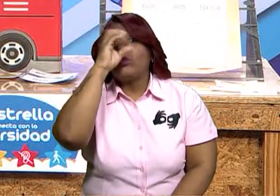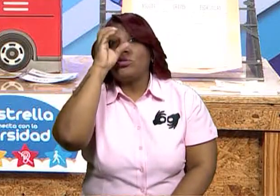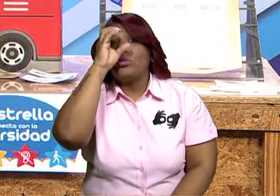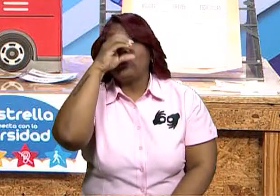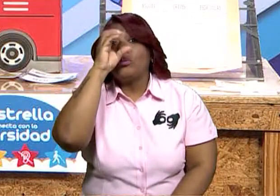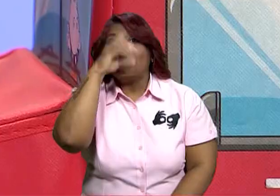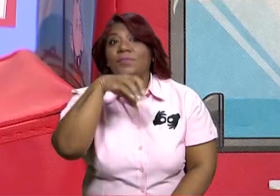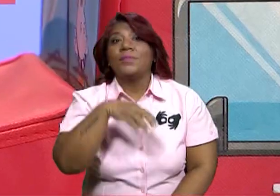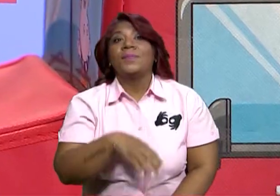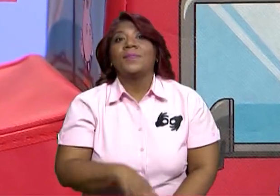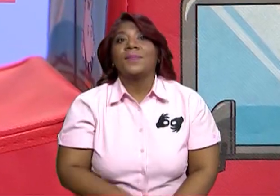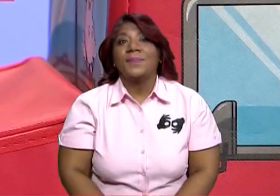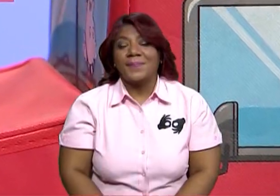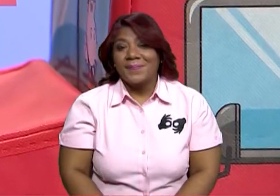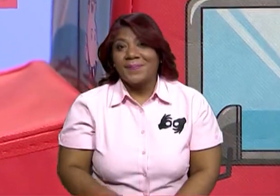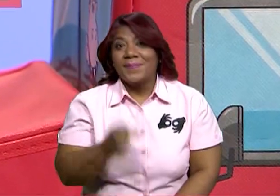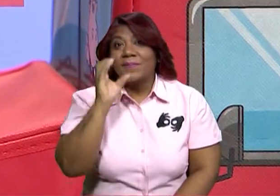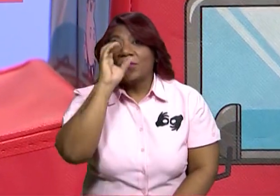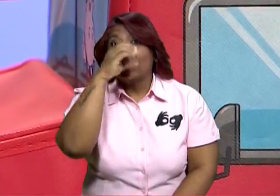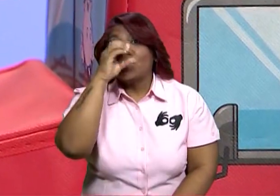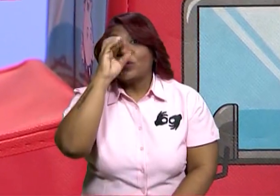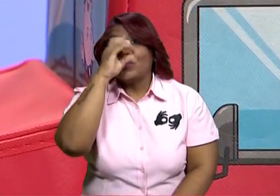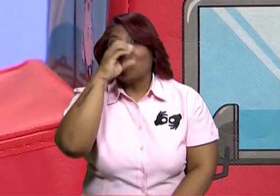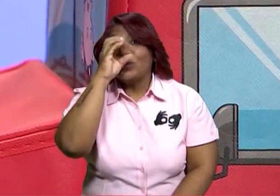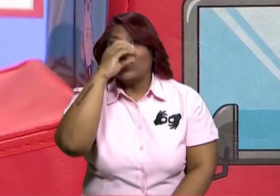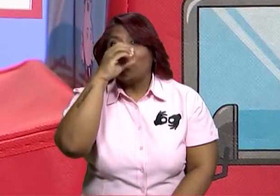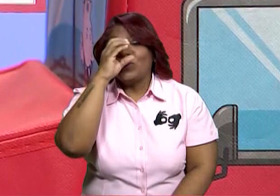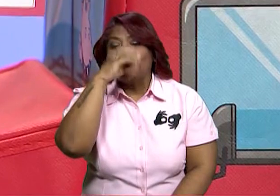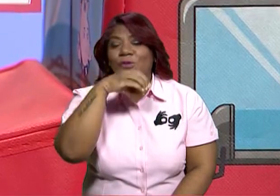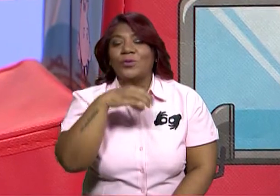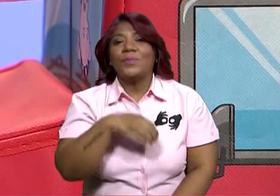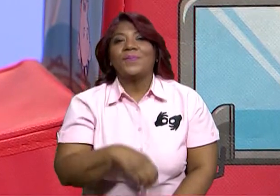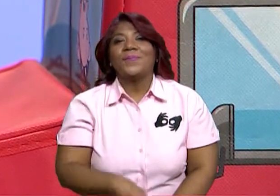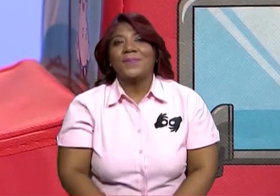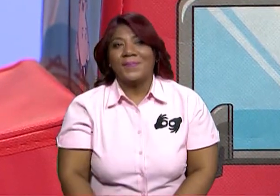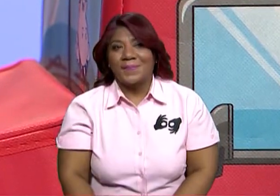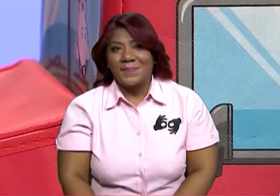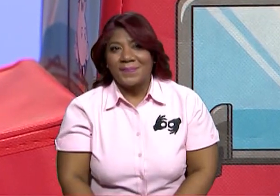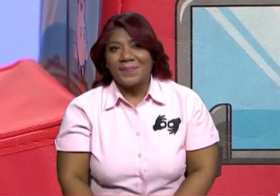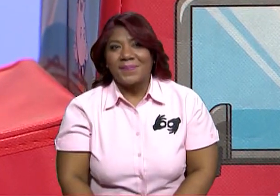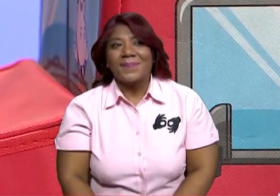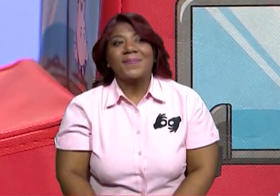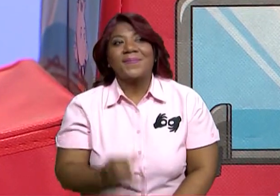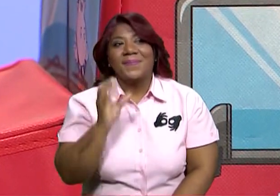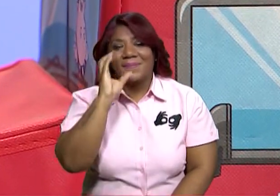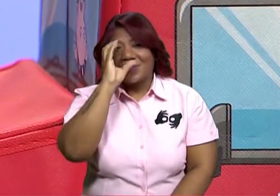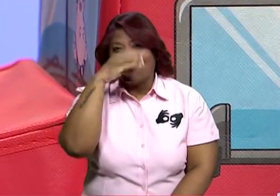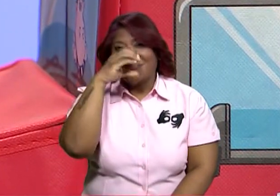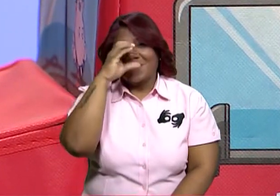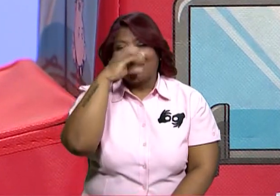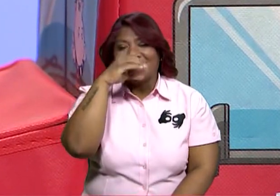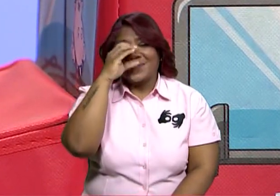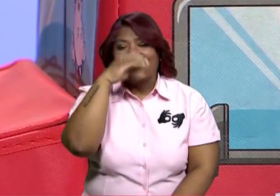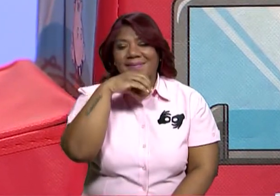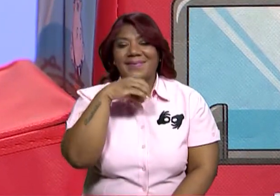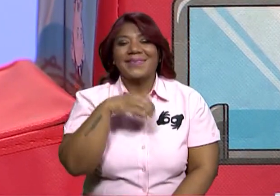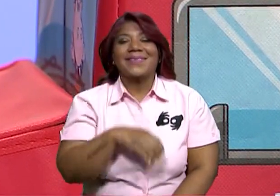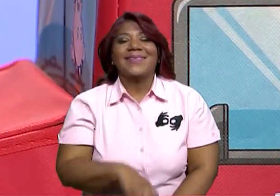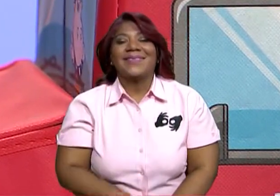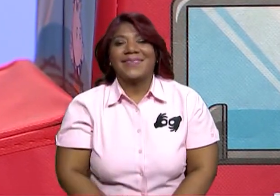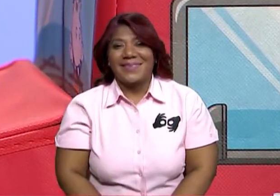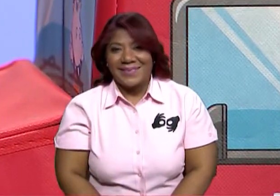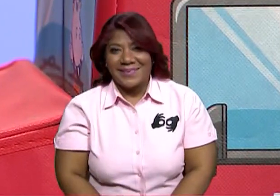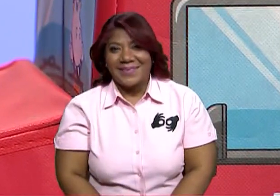tres cerditos. Y aquí tenemos a uno de los personajes, los tres cerditos, ¿verdad? Y la palabra que escogimos